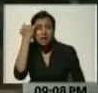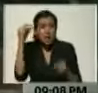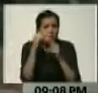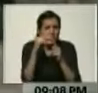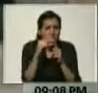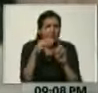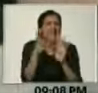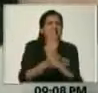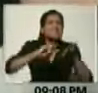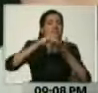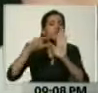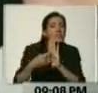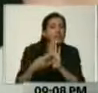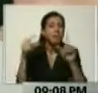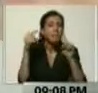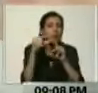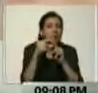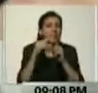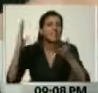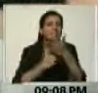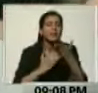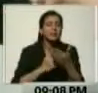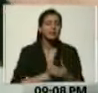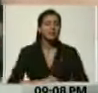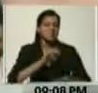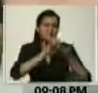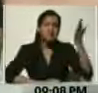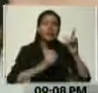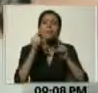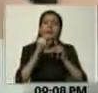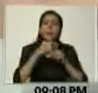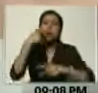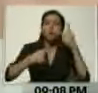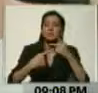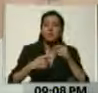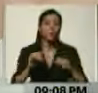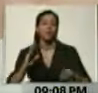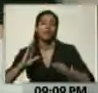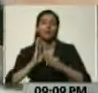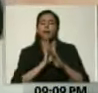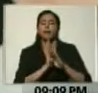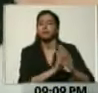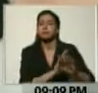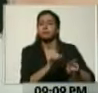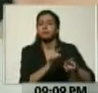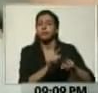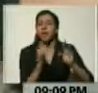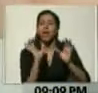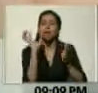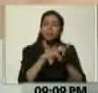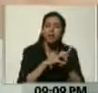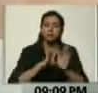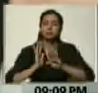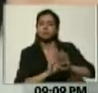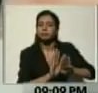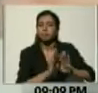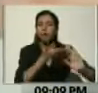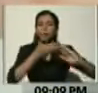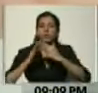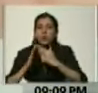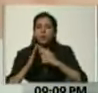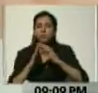esconde detrás de ella, ¿eh? Es la negación del Estado, es la negación del colectivo, es la negación de la